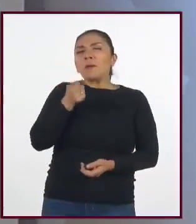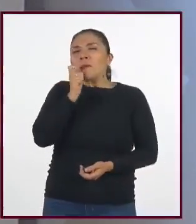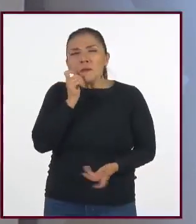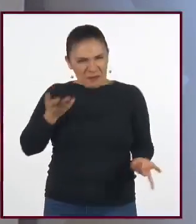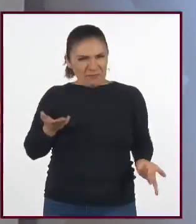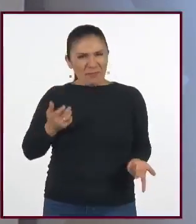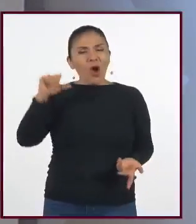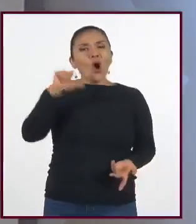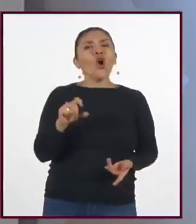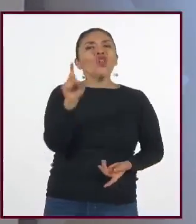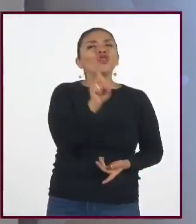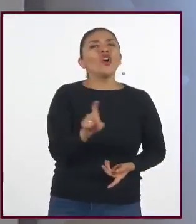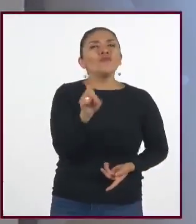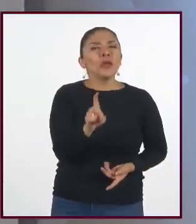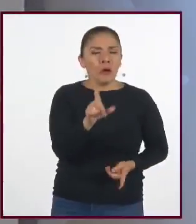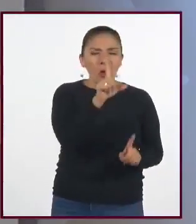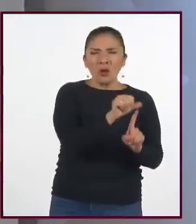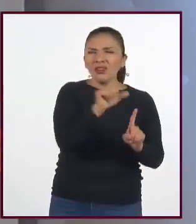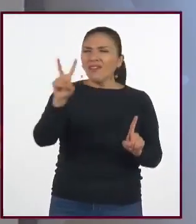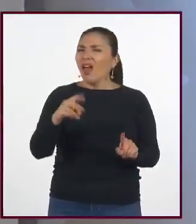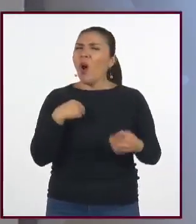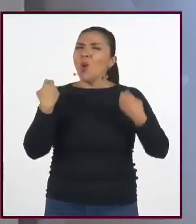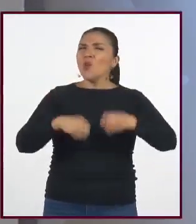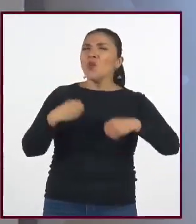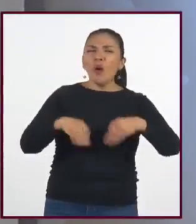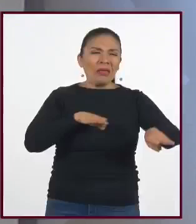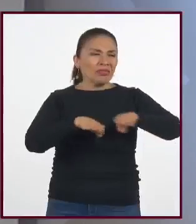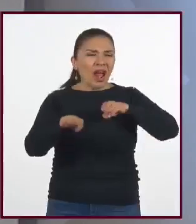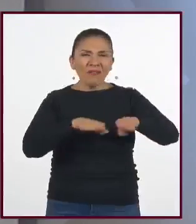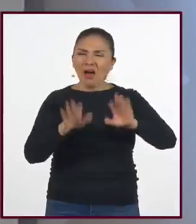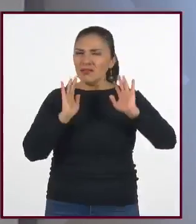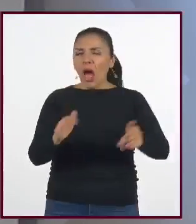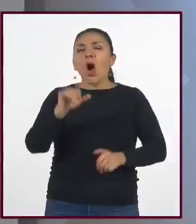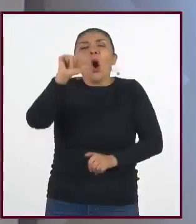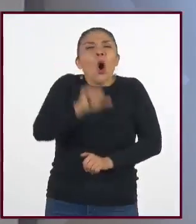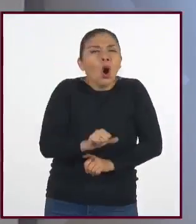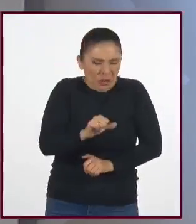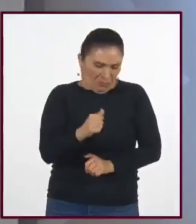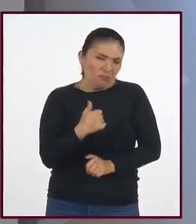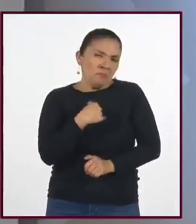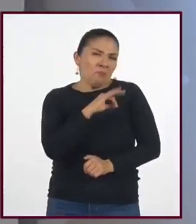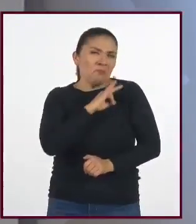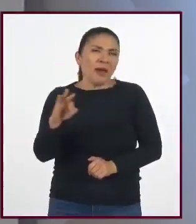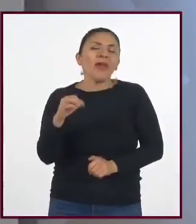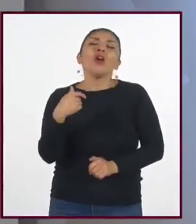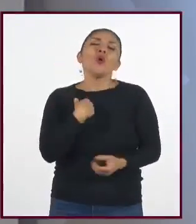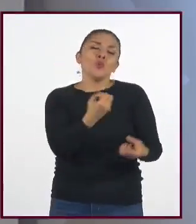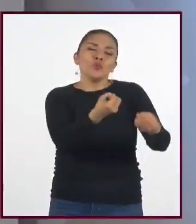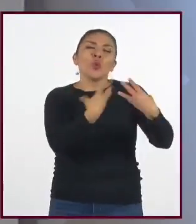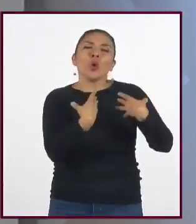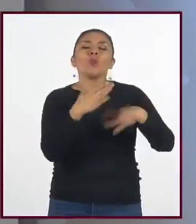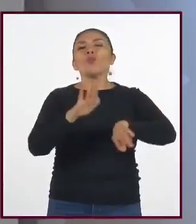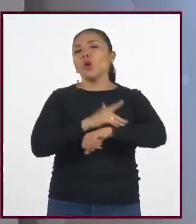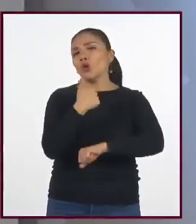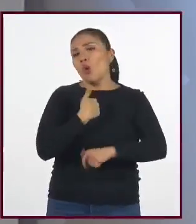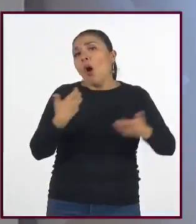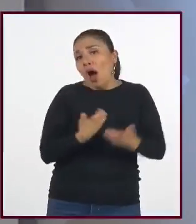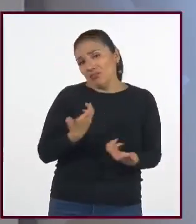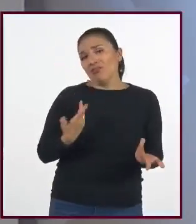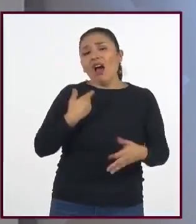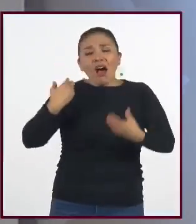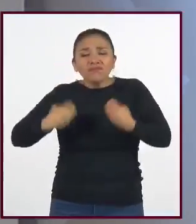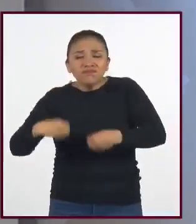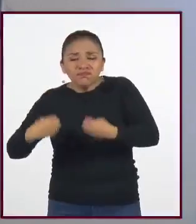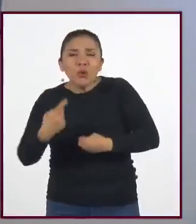ya de lunes a viernes ya hice lo que tenía que hacer. Me lo merezco. Claro. Ese merecimiento de algo que no está haciendo bien. Así